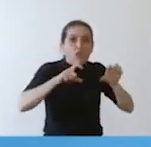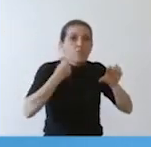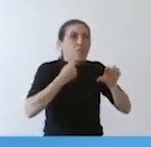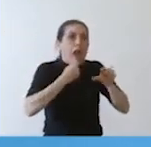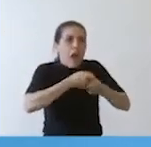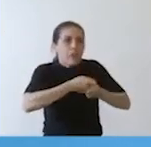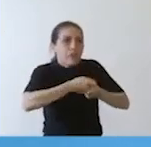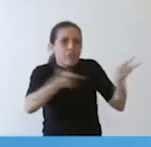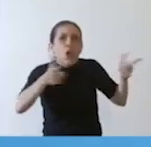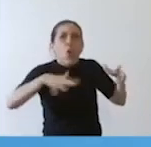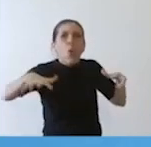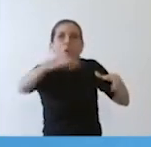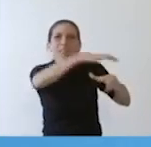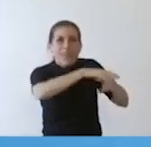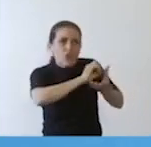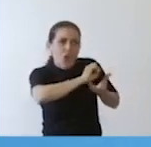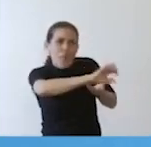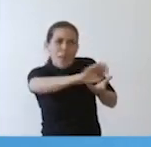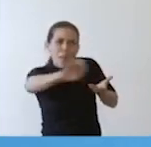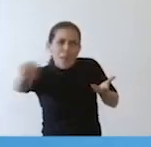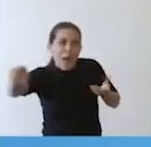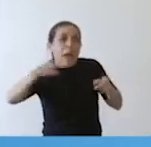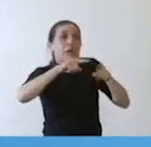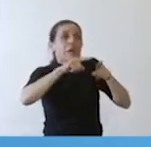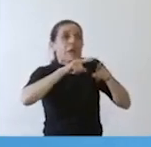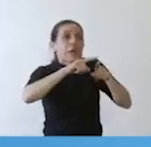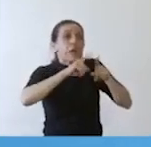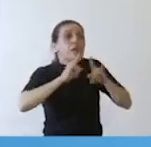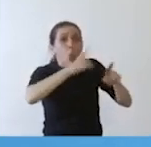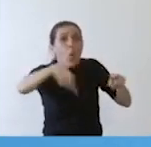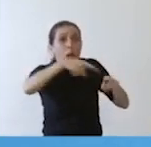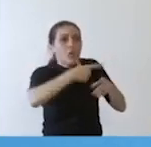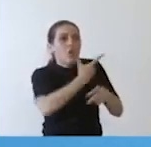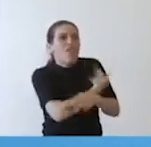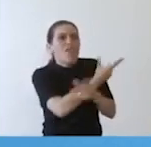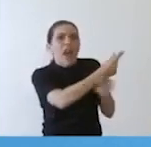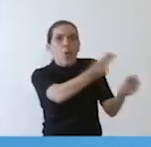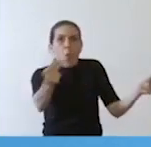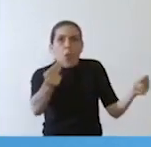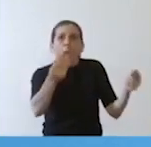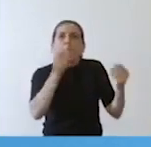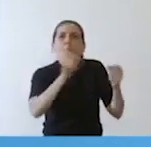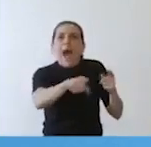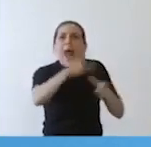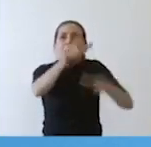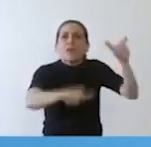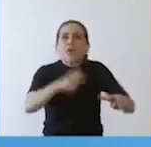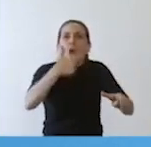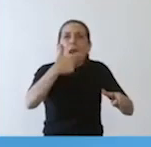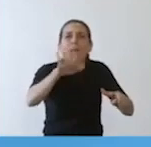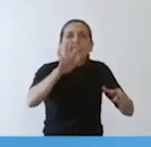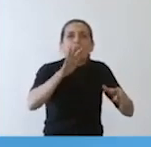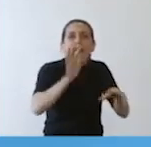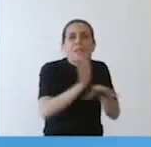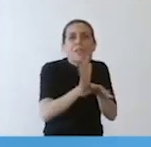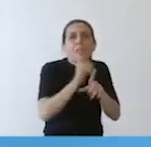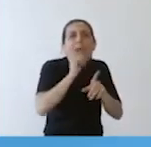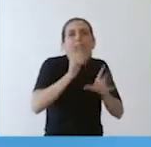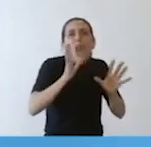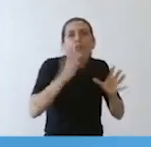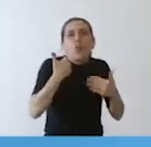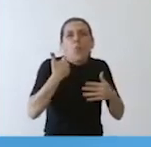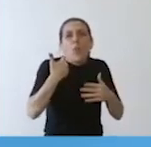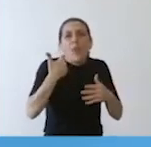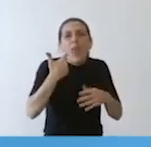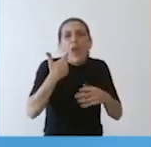a las jurisdicciones para que se distribuyan y se empiece a vacunar a la población que tiene más riesgo de tener complicaciones y fallecer por influenza,